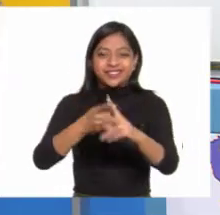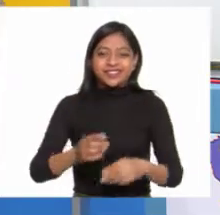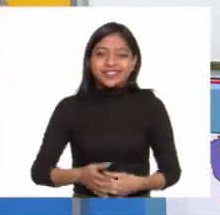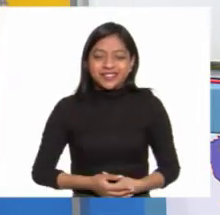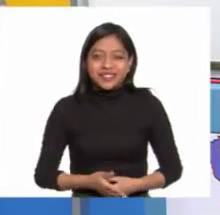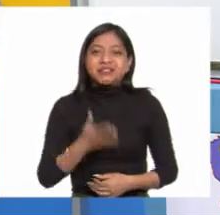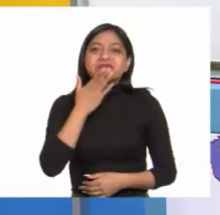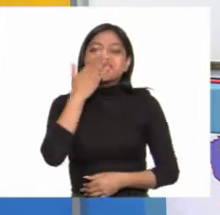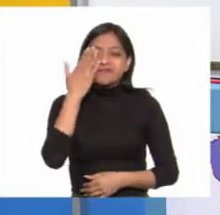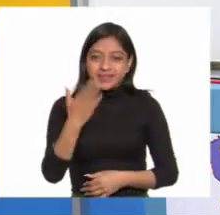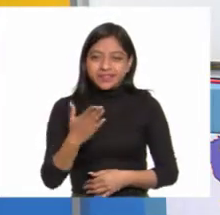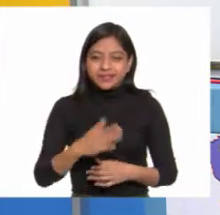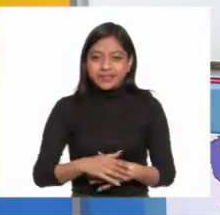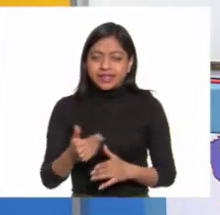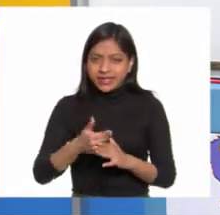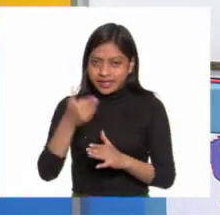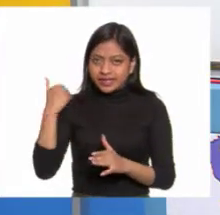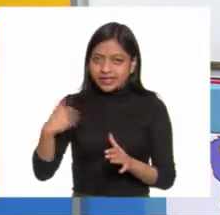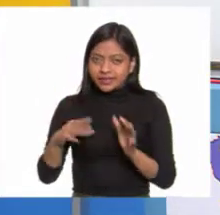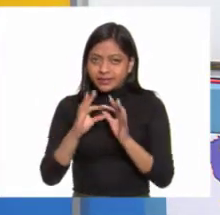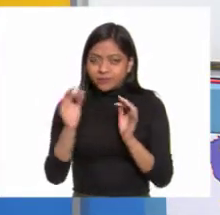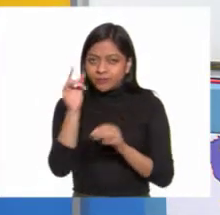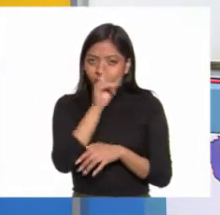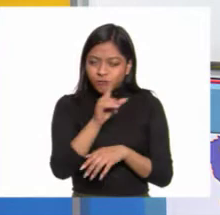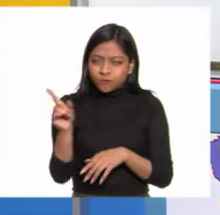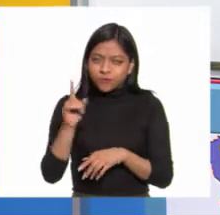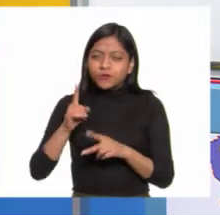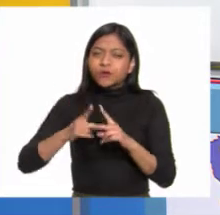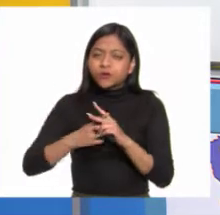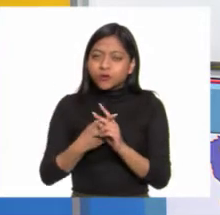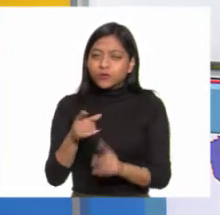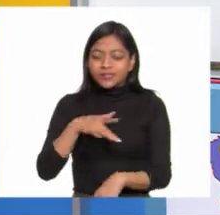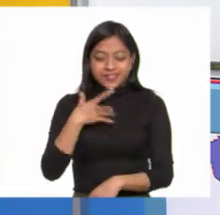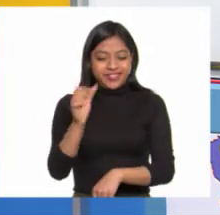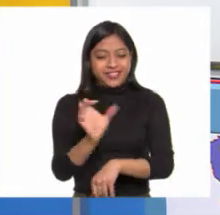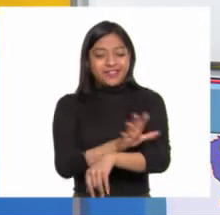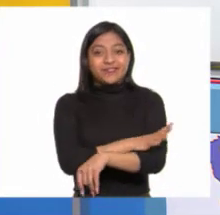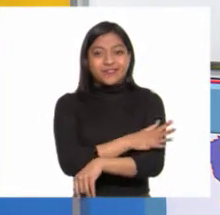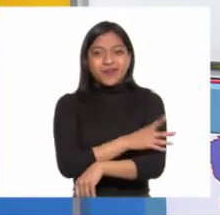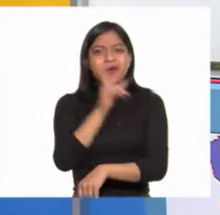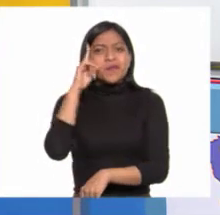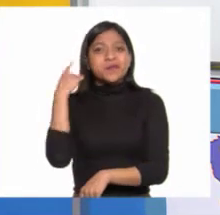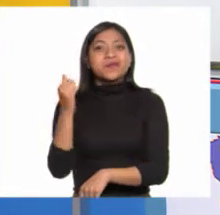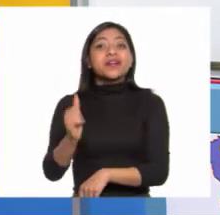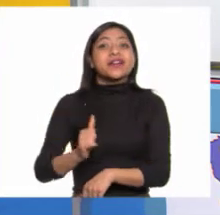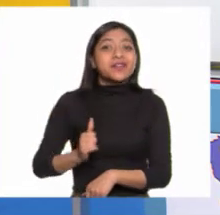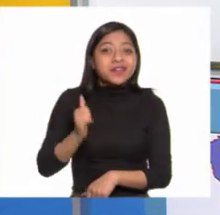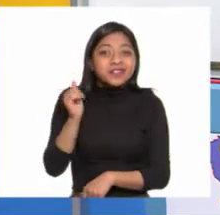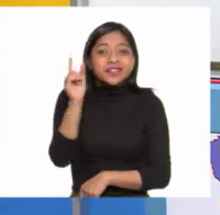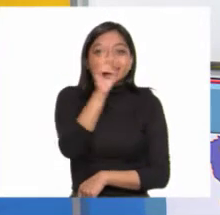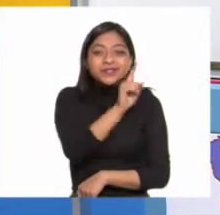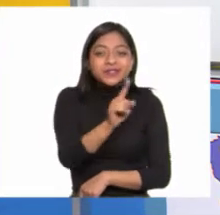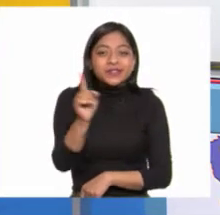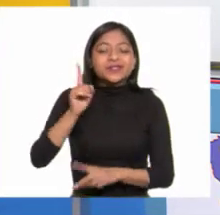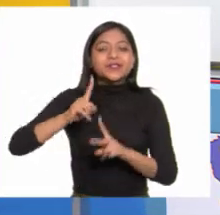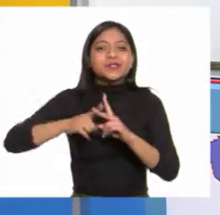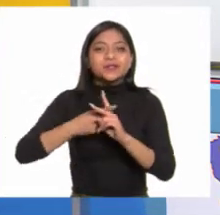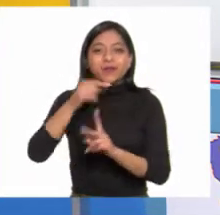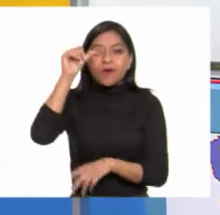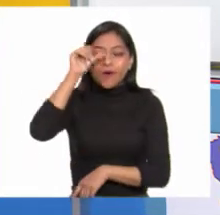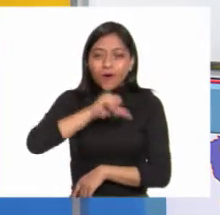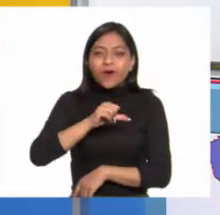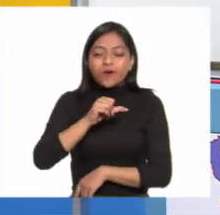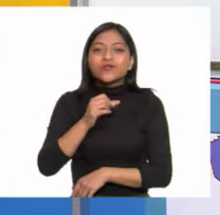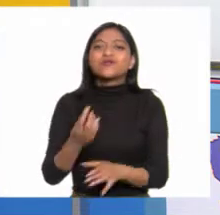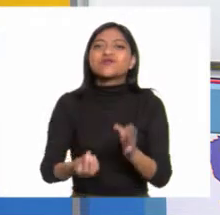Muy bien, pues, como dije hace rato, vamos a encaminar todo este ánimo que traemos para comenzar una nueva